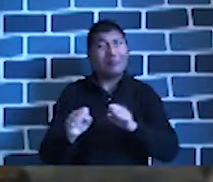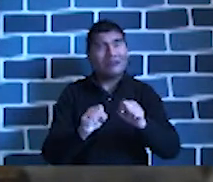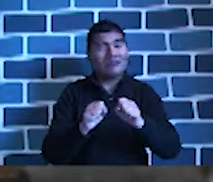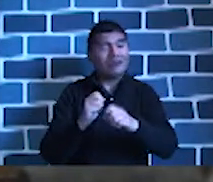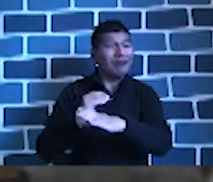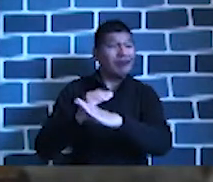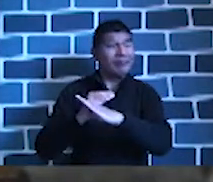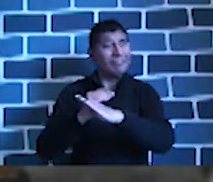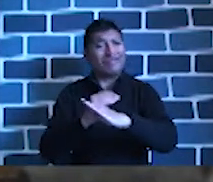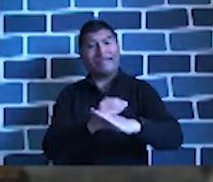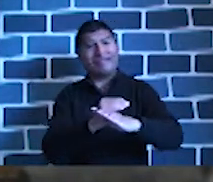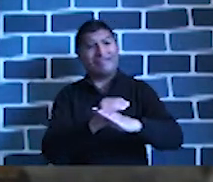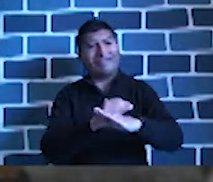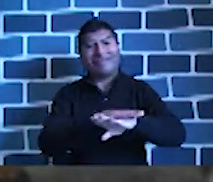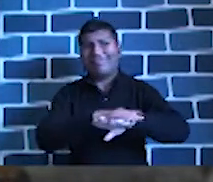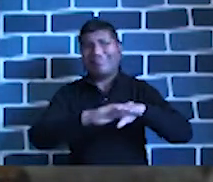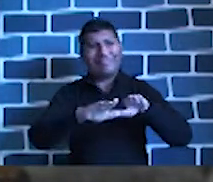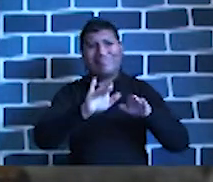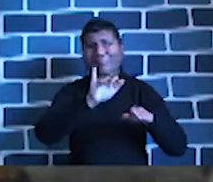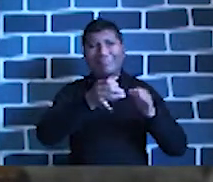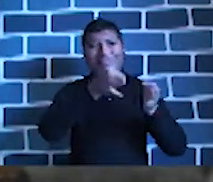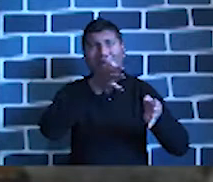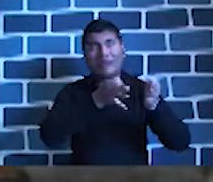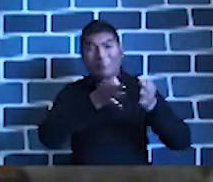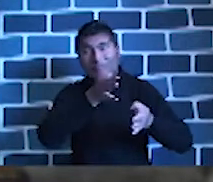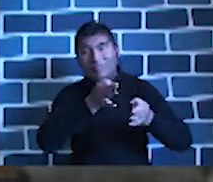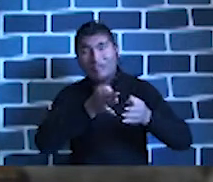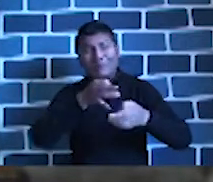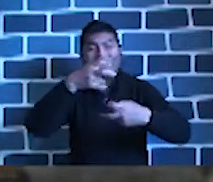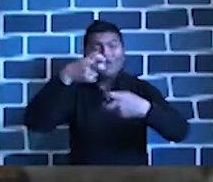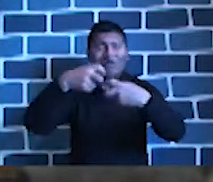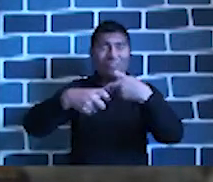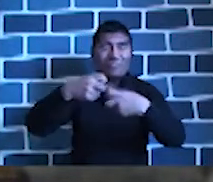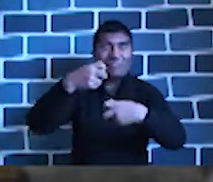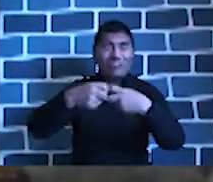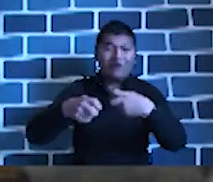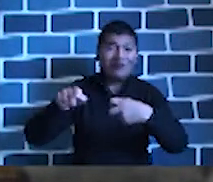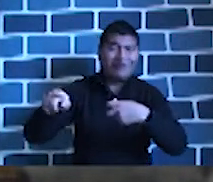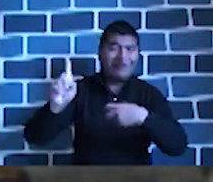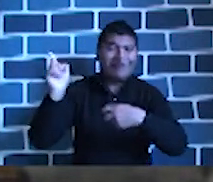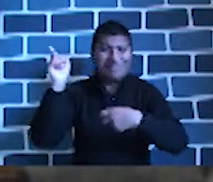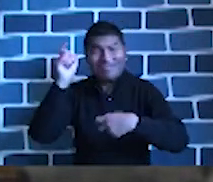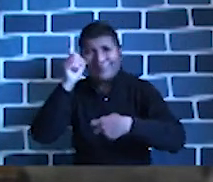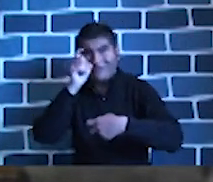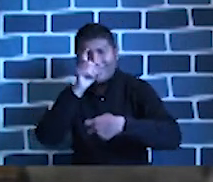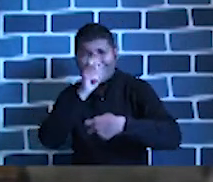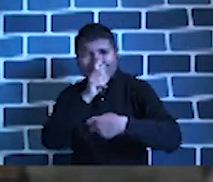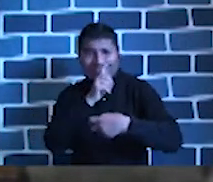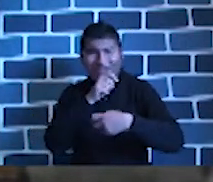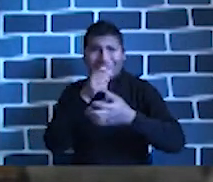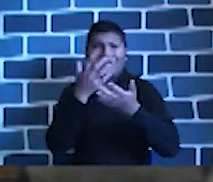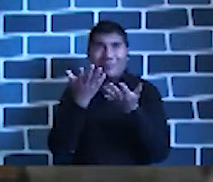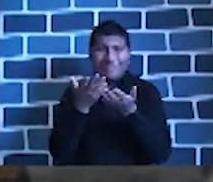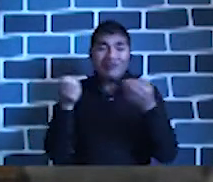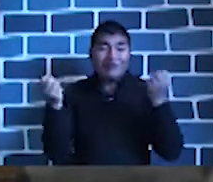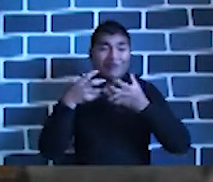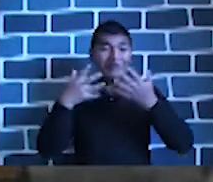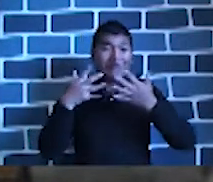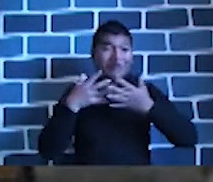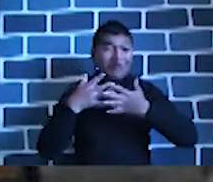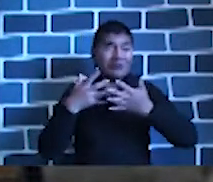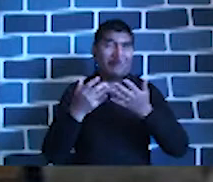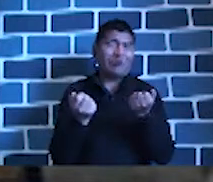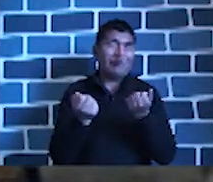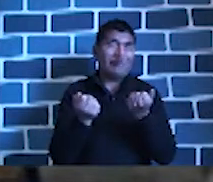por las situaciones de injusticia, por los prejuicios y sospechas que se generan miedo, que generan